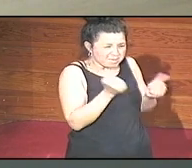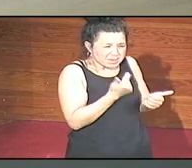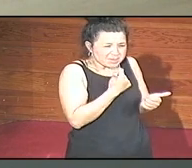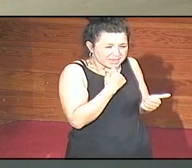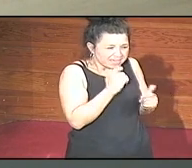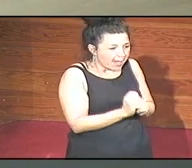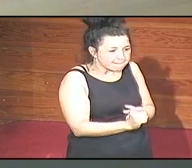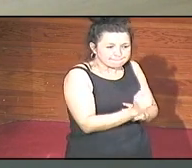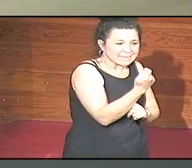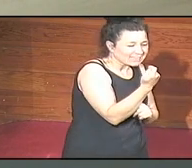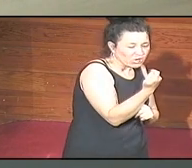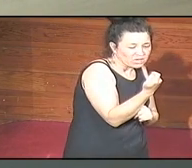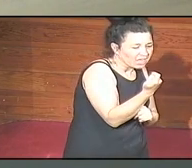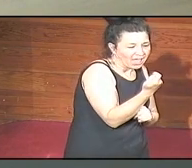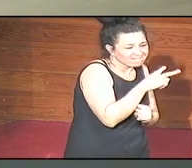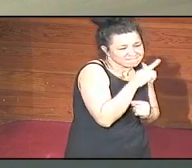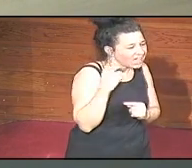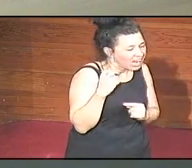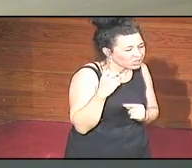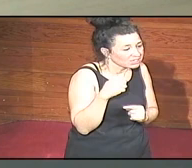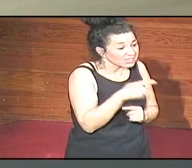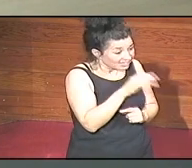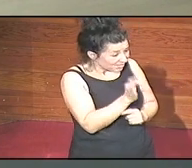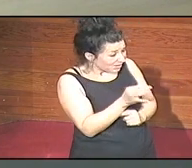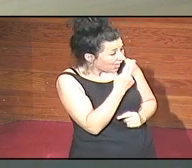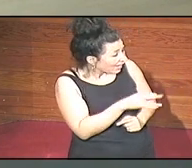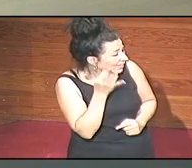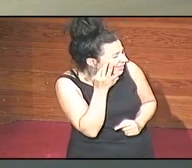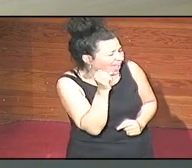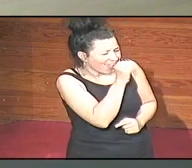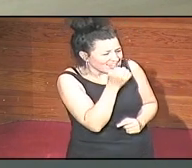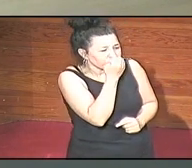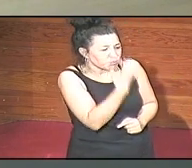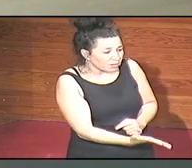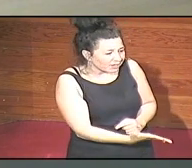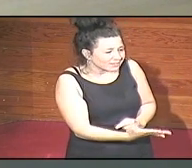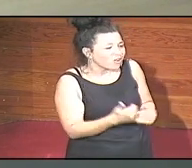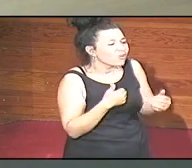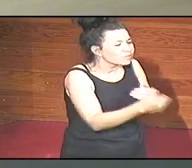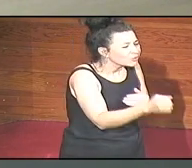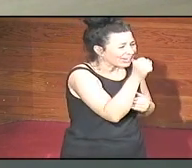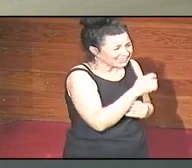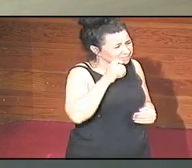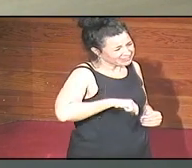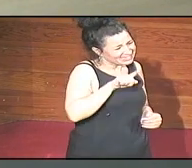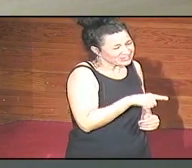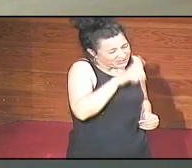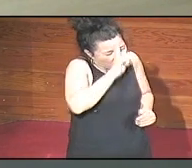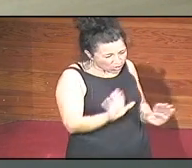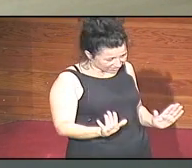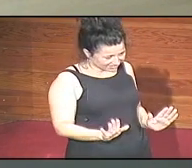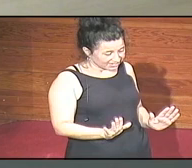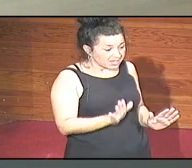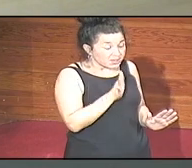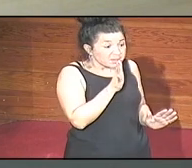la verdad es que yo van a cantar muy bien pero no sé si va a ser cantante pero el hecho de que una cosa tan pequeña